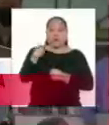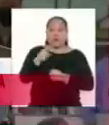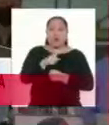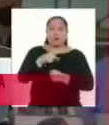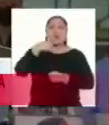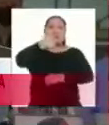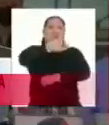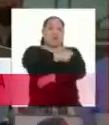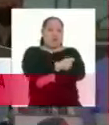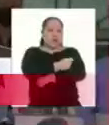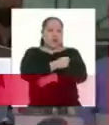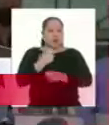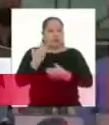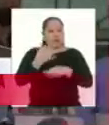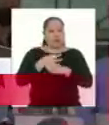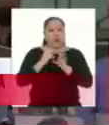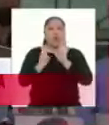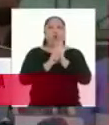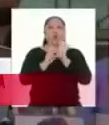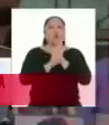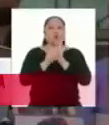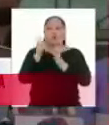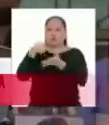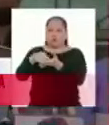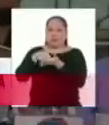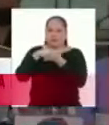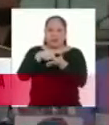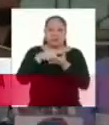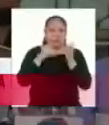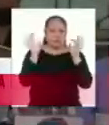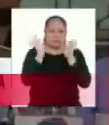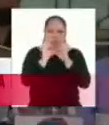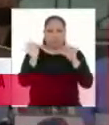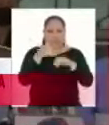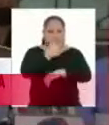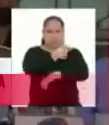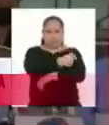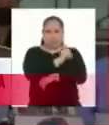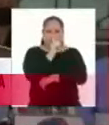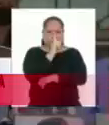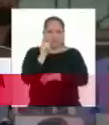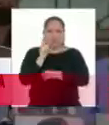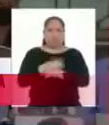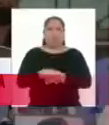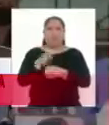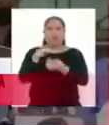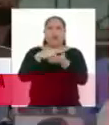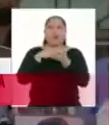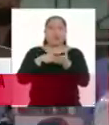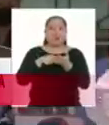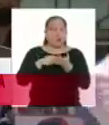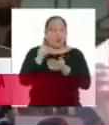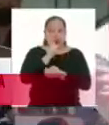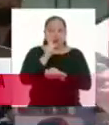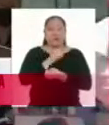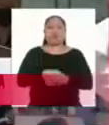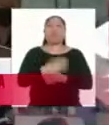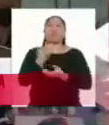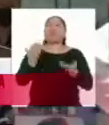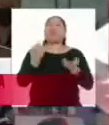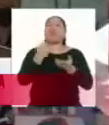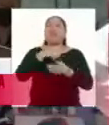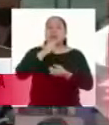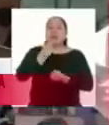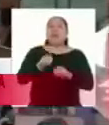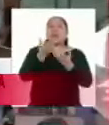vacunen de manera voluntaria. Aquí no se está forzando a nadie a vacunarse. En vez de forzar, lo que estamos haciendo